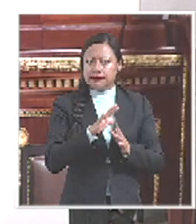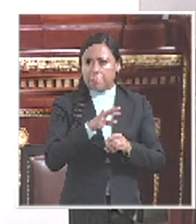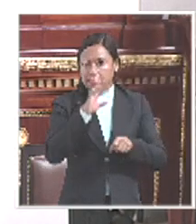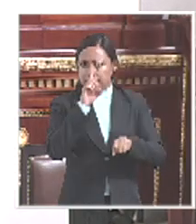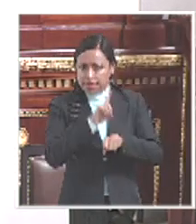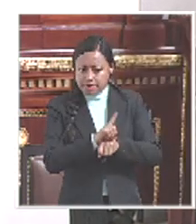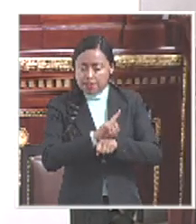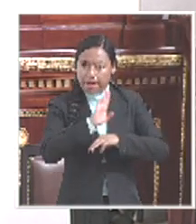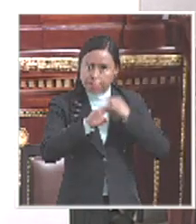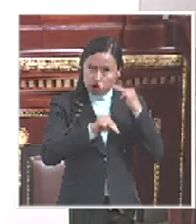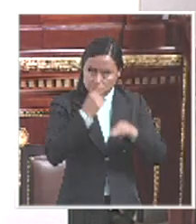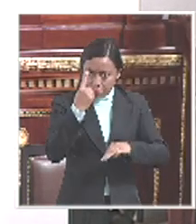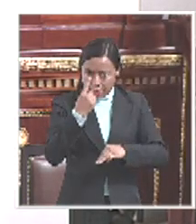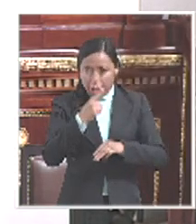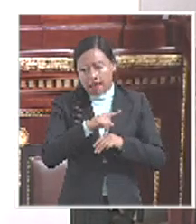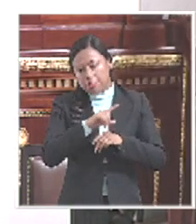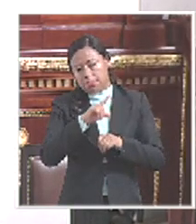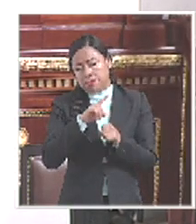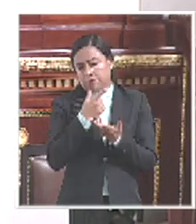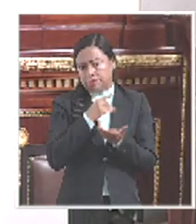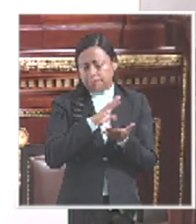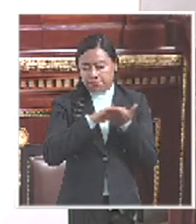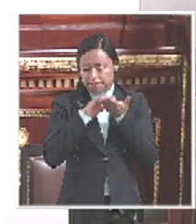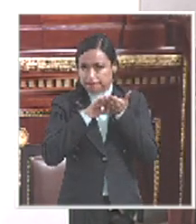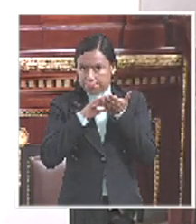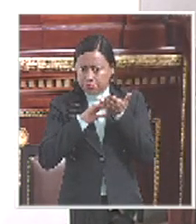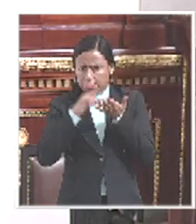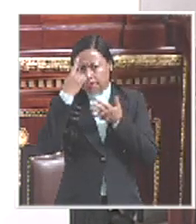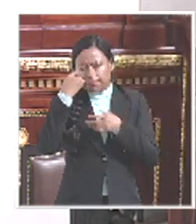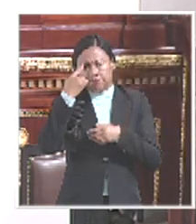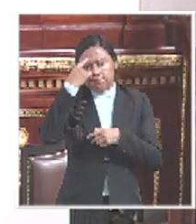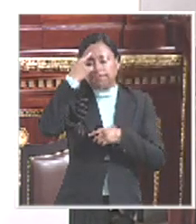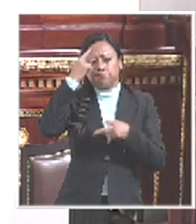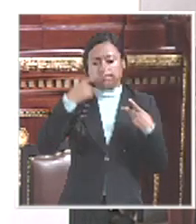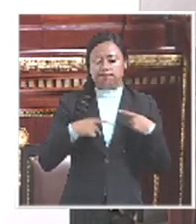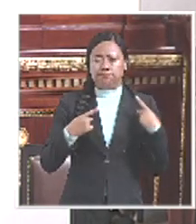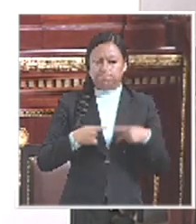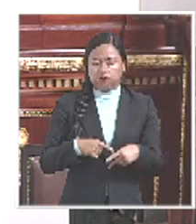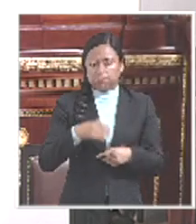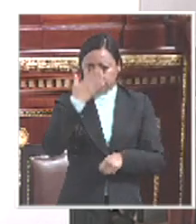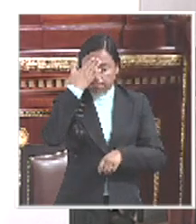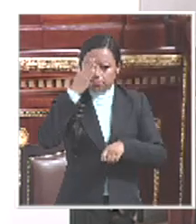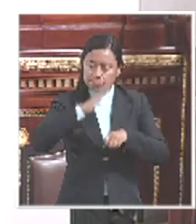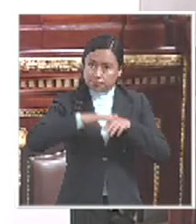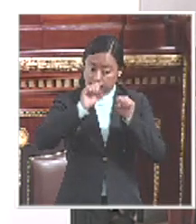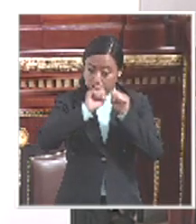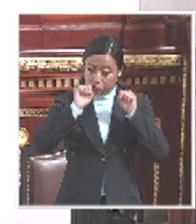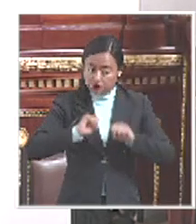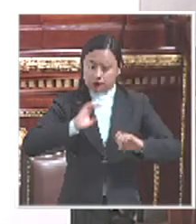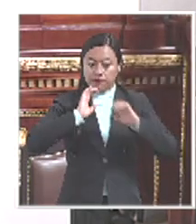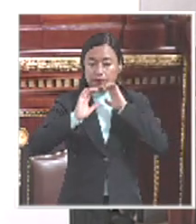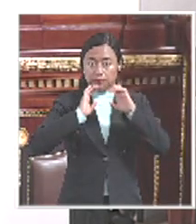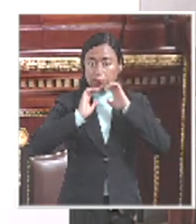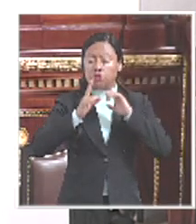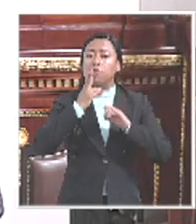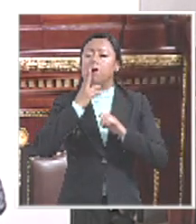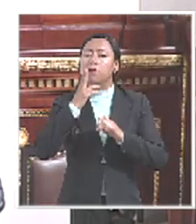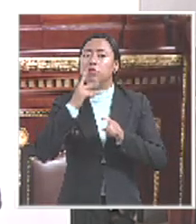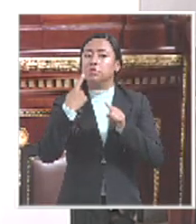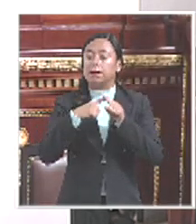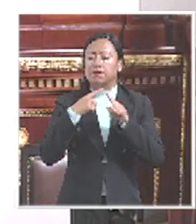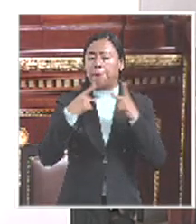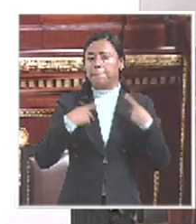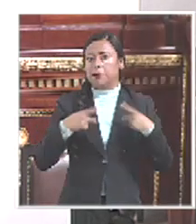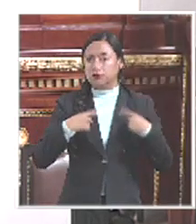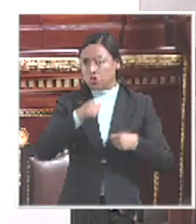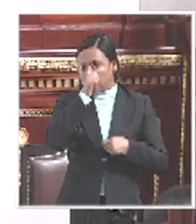de generar conciencia sobre la importancia de este sistema de comunicación utilizado por las personas ciegas y